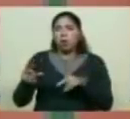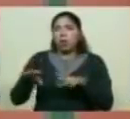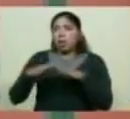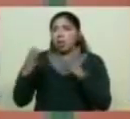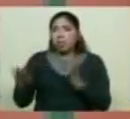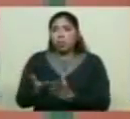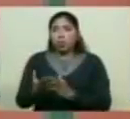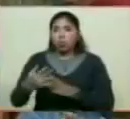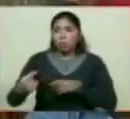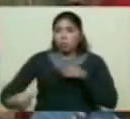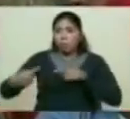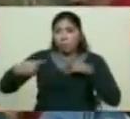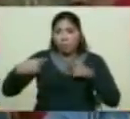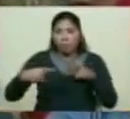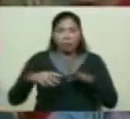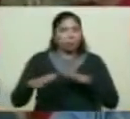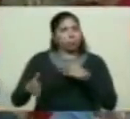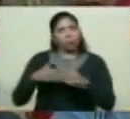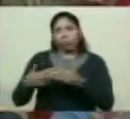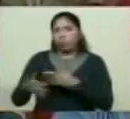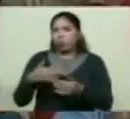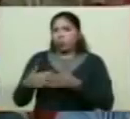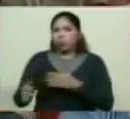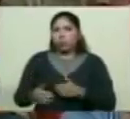bolívar hablando desde aquí compatriotas